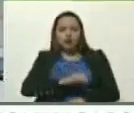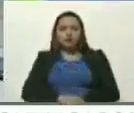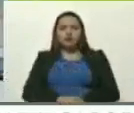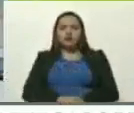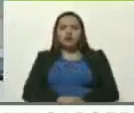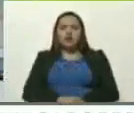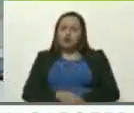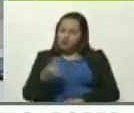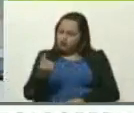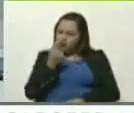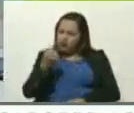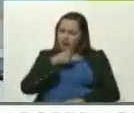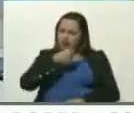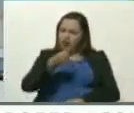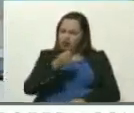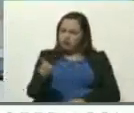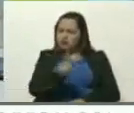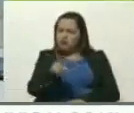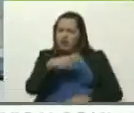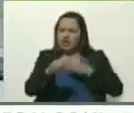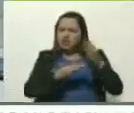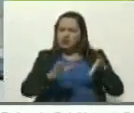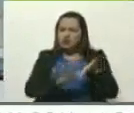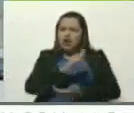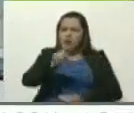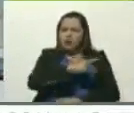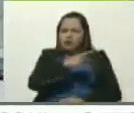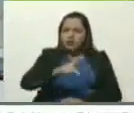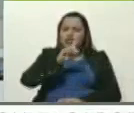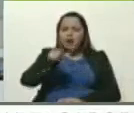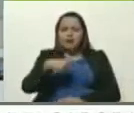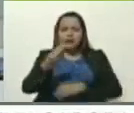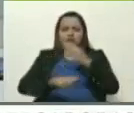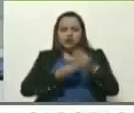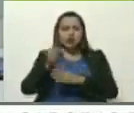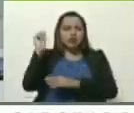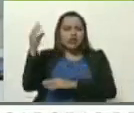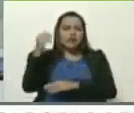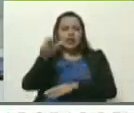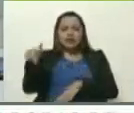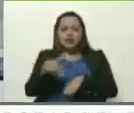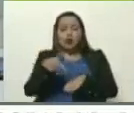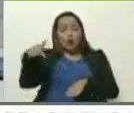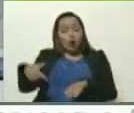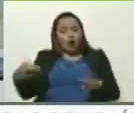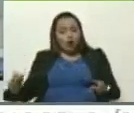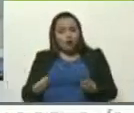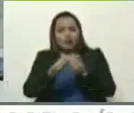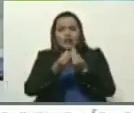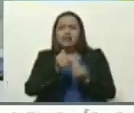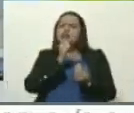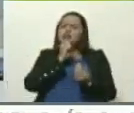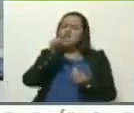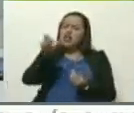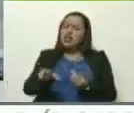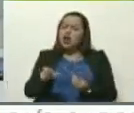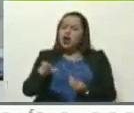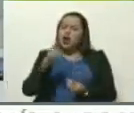hizo también en su verso rebelde de la poesía y también lo hizo desde la Asamblea Nacional. Hoy nos acompaña un